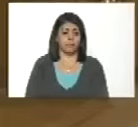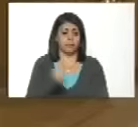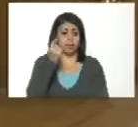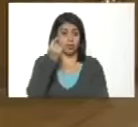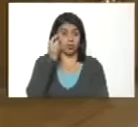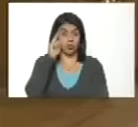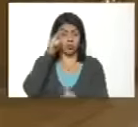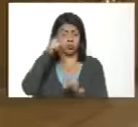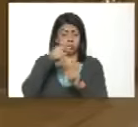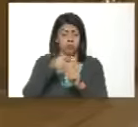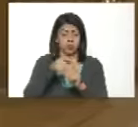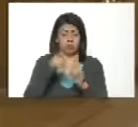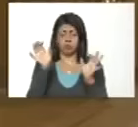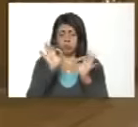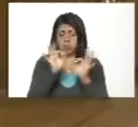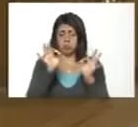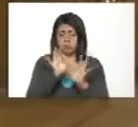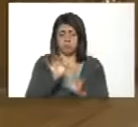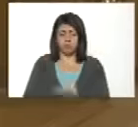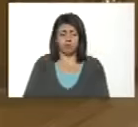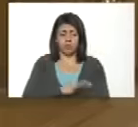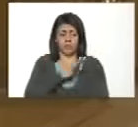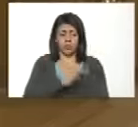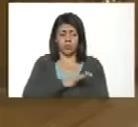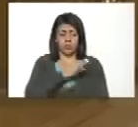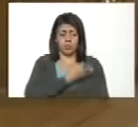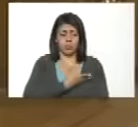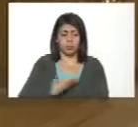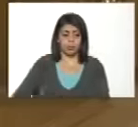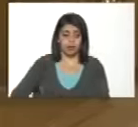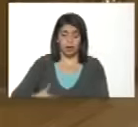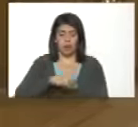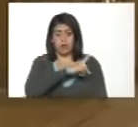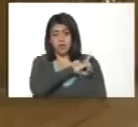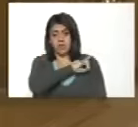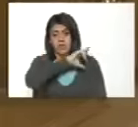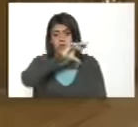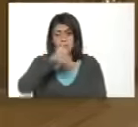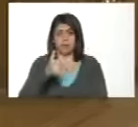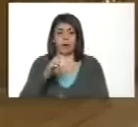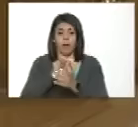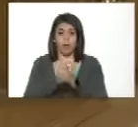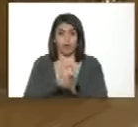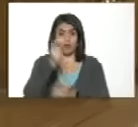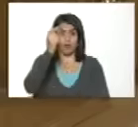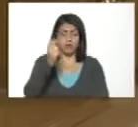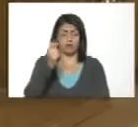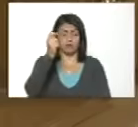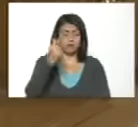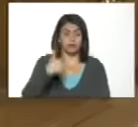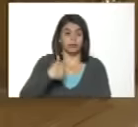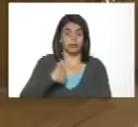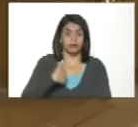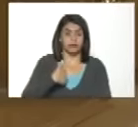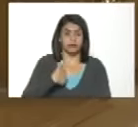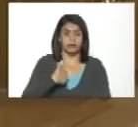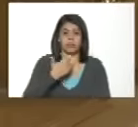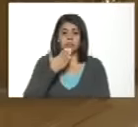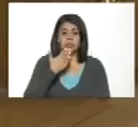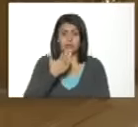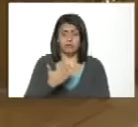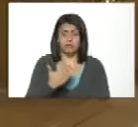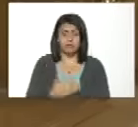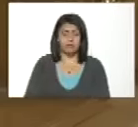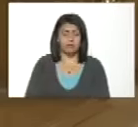Ningún sentido tiene. Señor presidente, hermano de la Junta Directiva, compañeros diputados, yo solicito